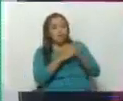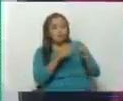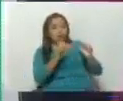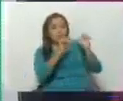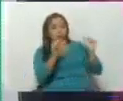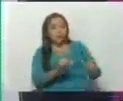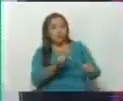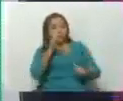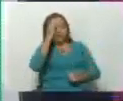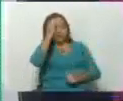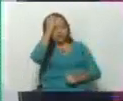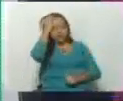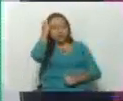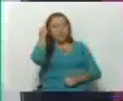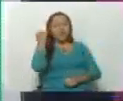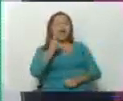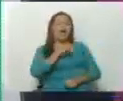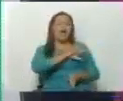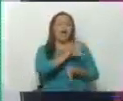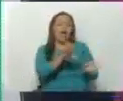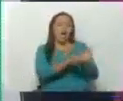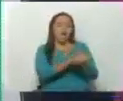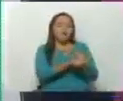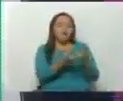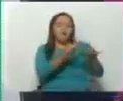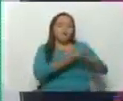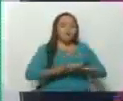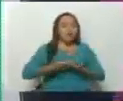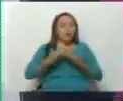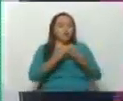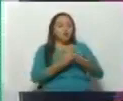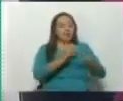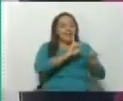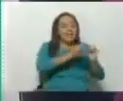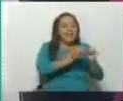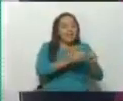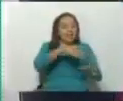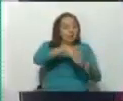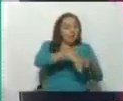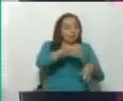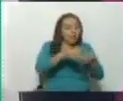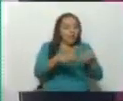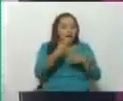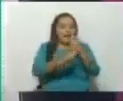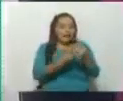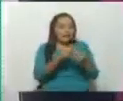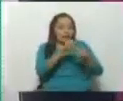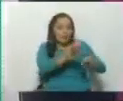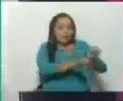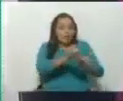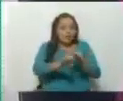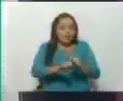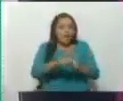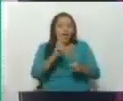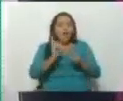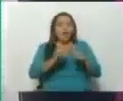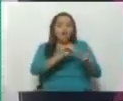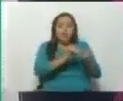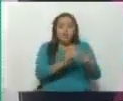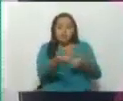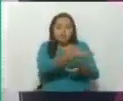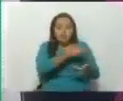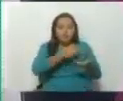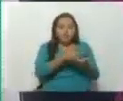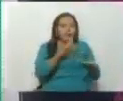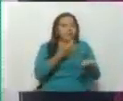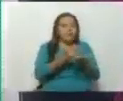sistema esté acorde. Un estudio que también varios ingenieros han planteado y que se pudo recoger con esa consulta,